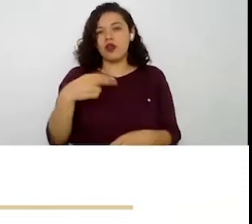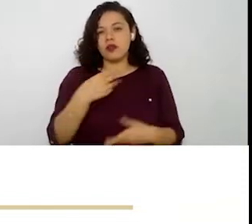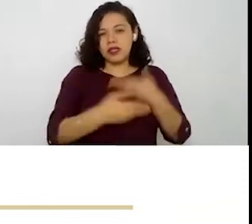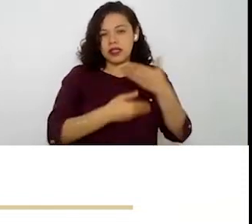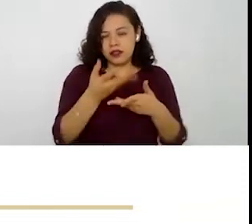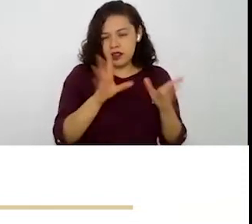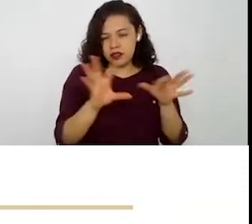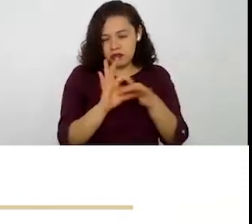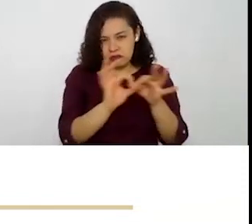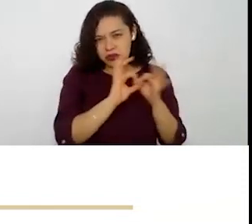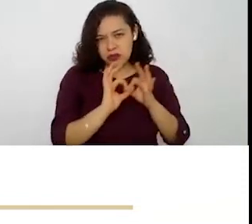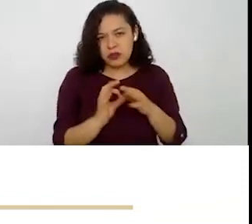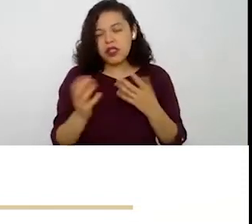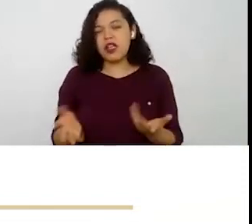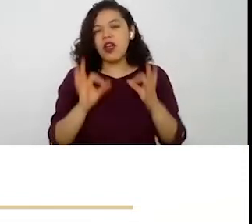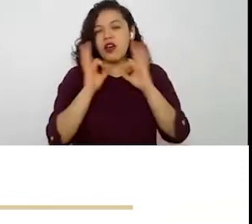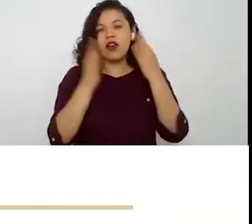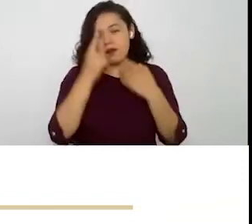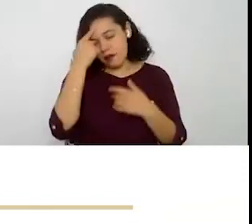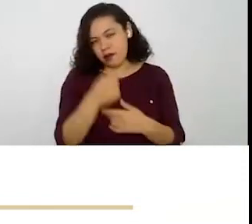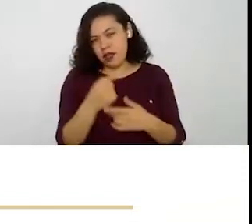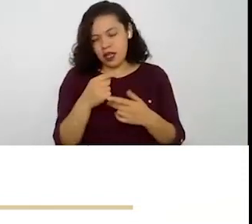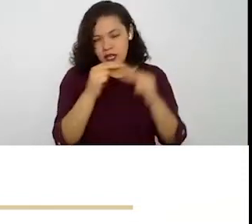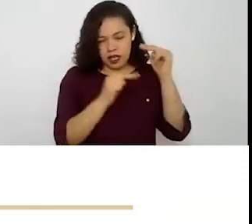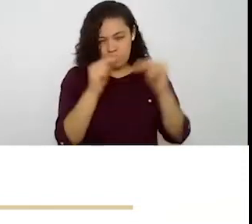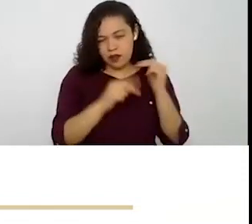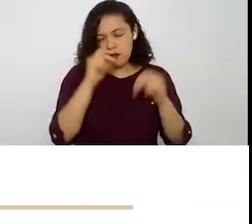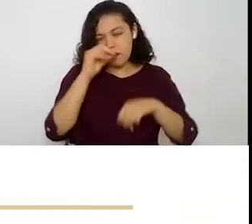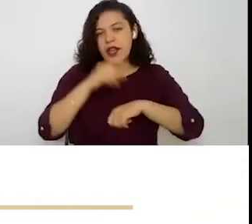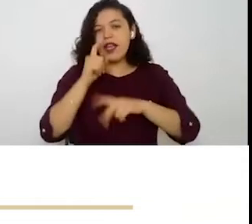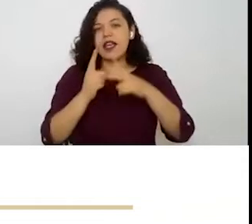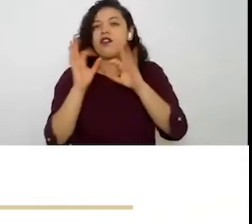identificar la unidad de medida y establecer una fórmula